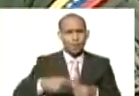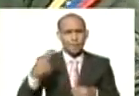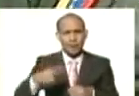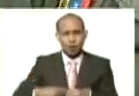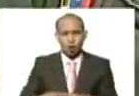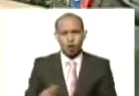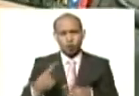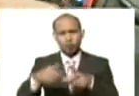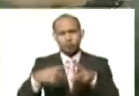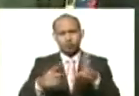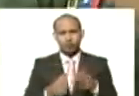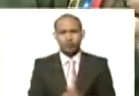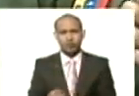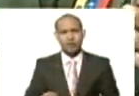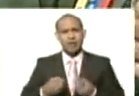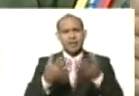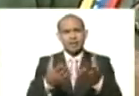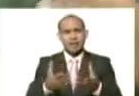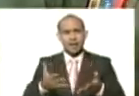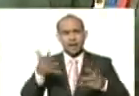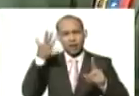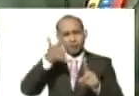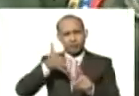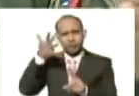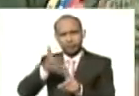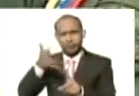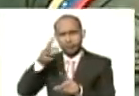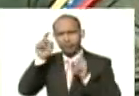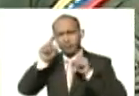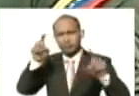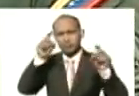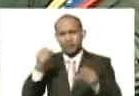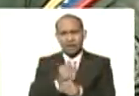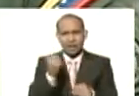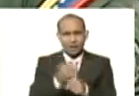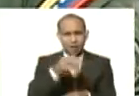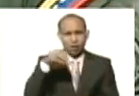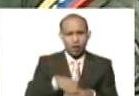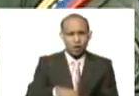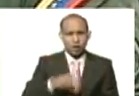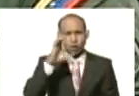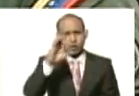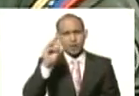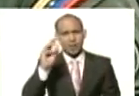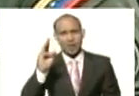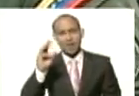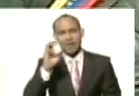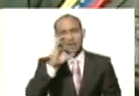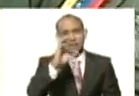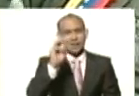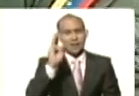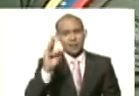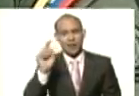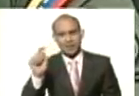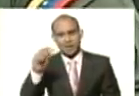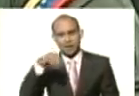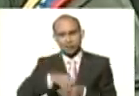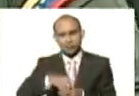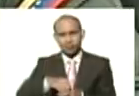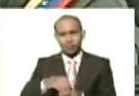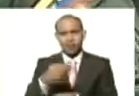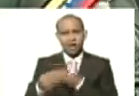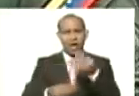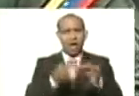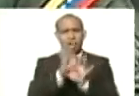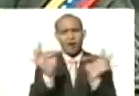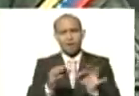petroquímica, dando entrenamiento también a trabajadores, a los CPT, dando el entrenamiento del método táctico de